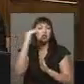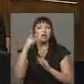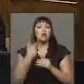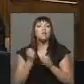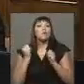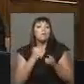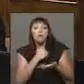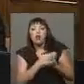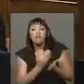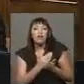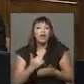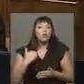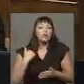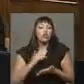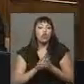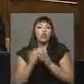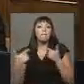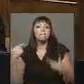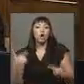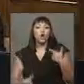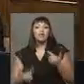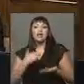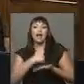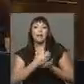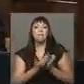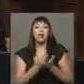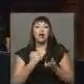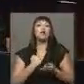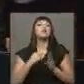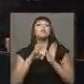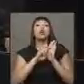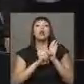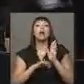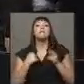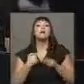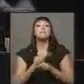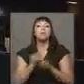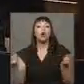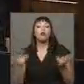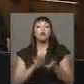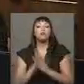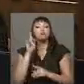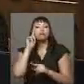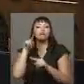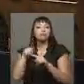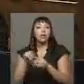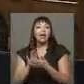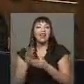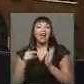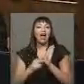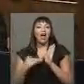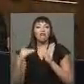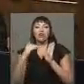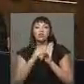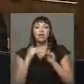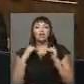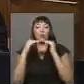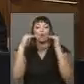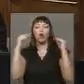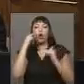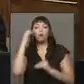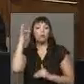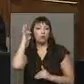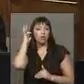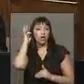conciba, planifique y ejecute políticas, planes y programas públicos, los cuales tengan como fin último el avanzar hacia la plena igualdad entre